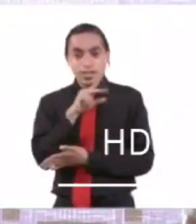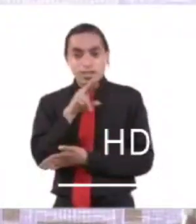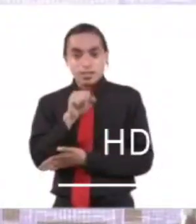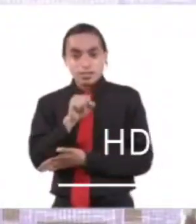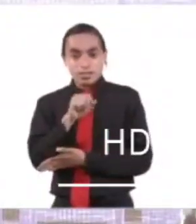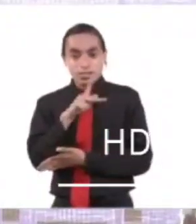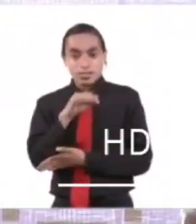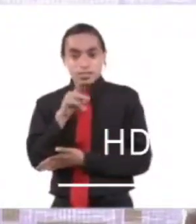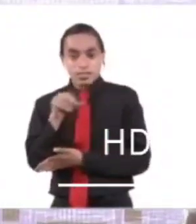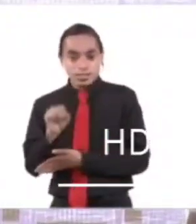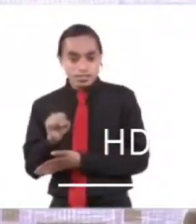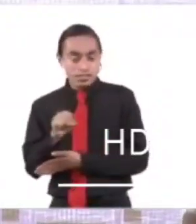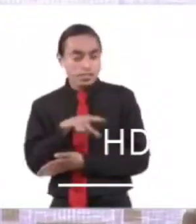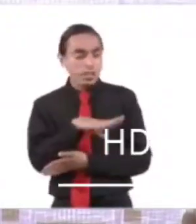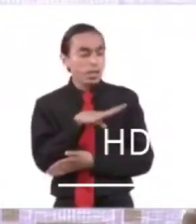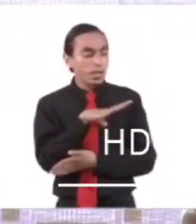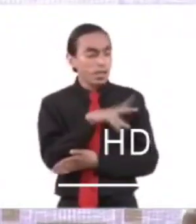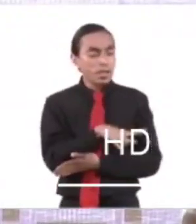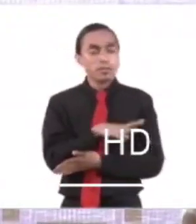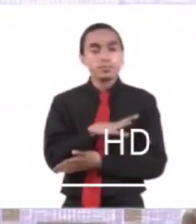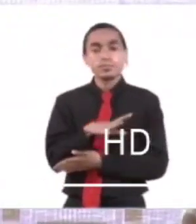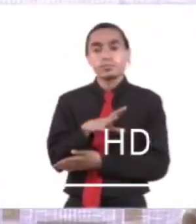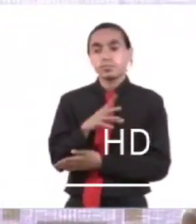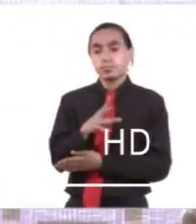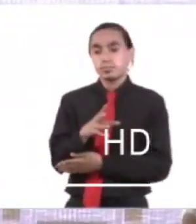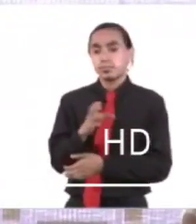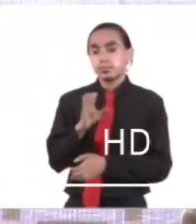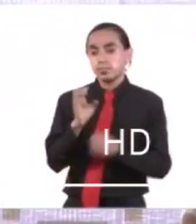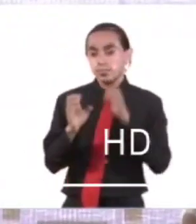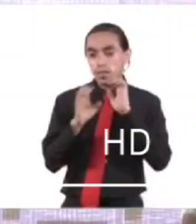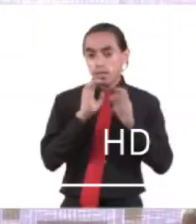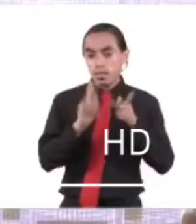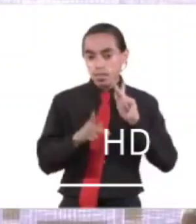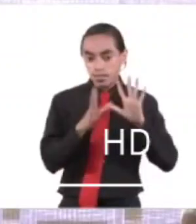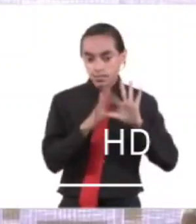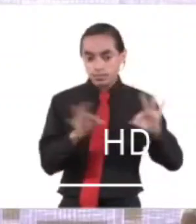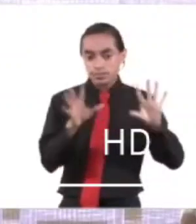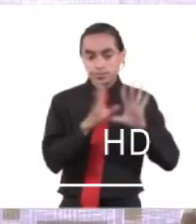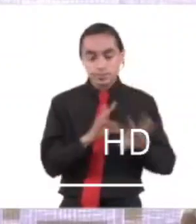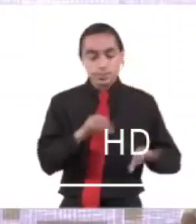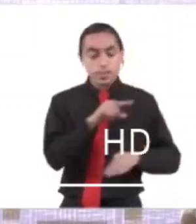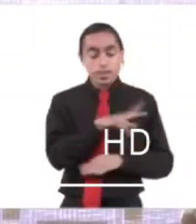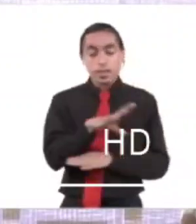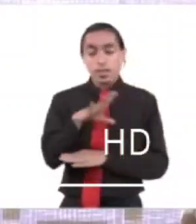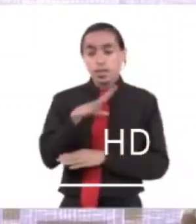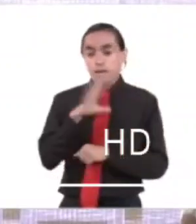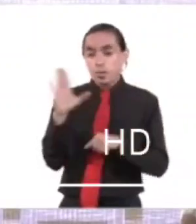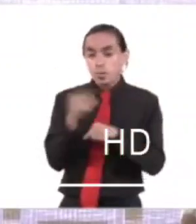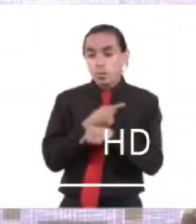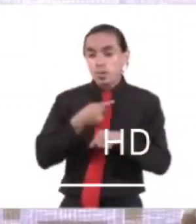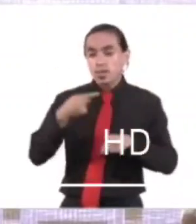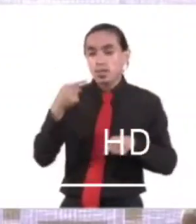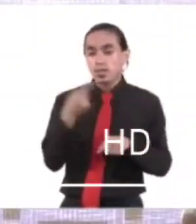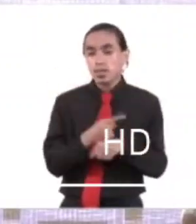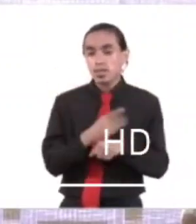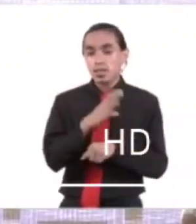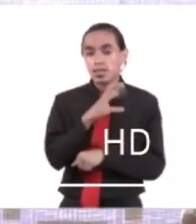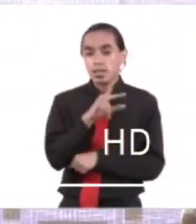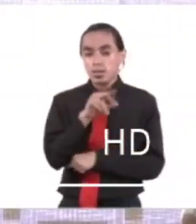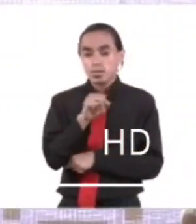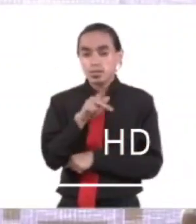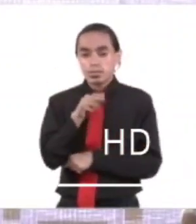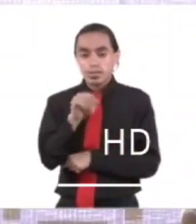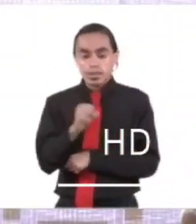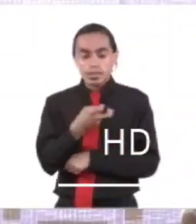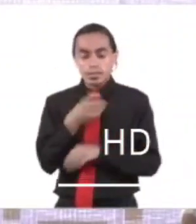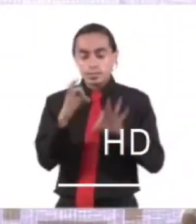de aceptación, Monsiváis explicó por qué las causas perdidas son